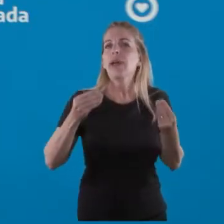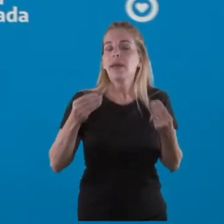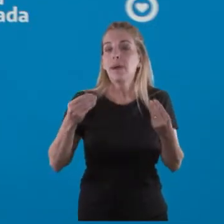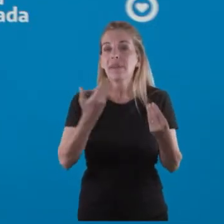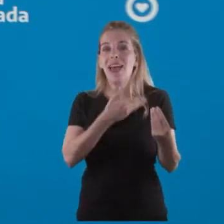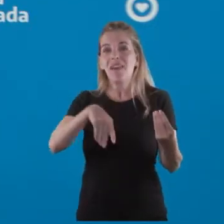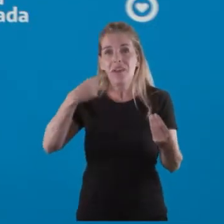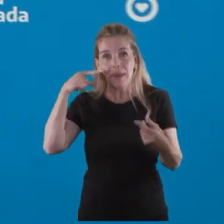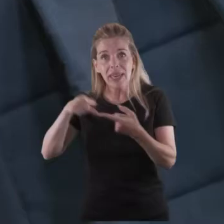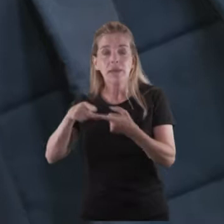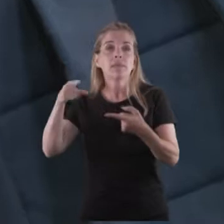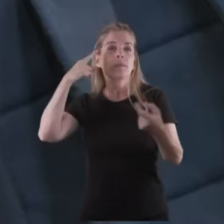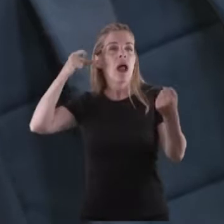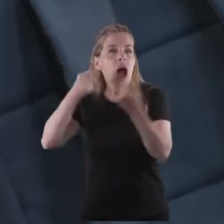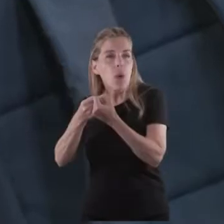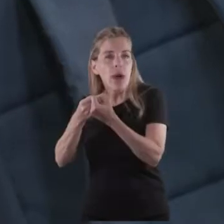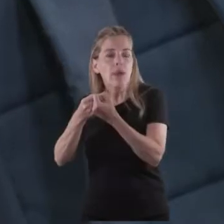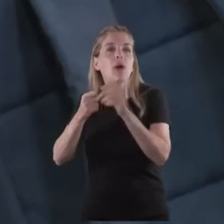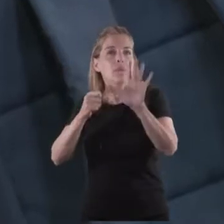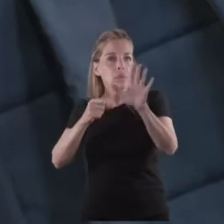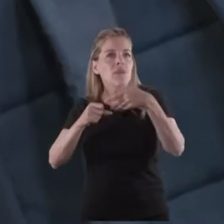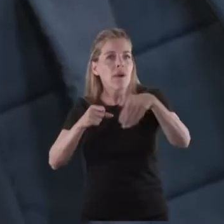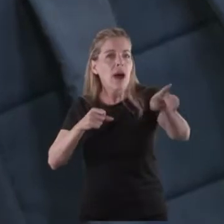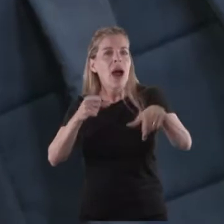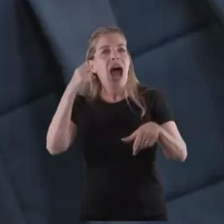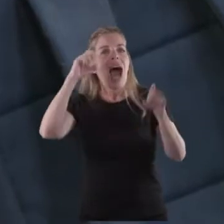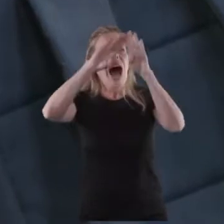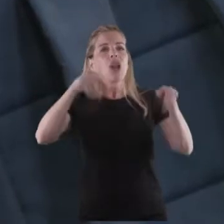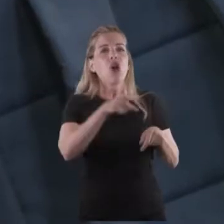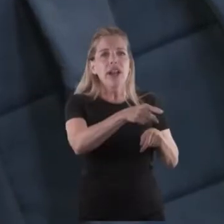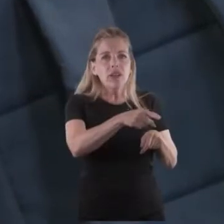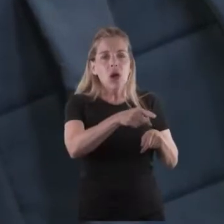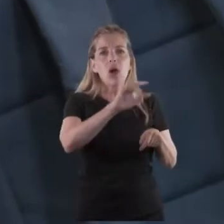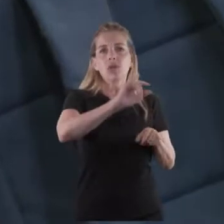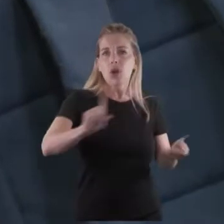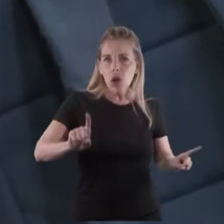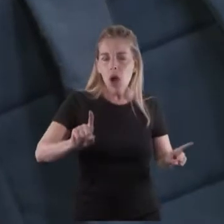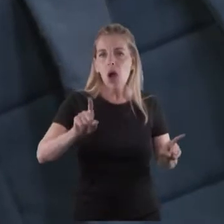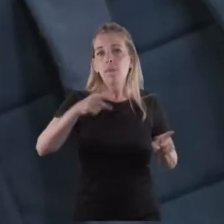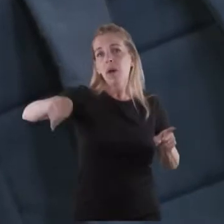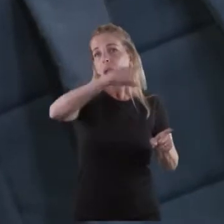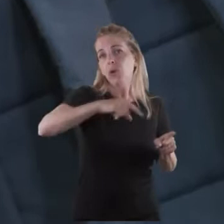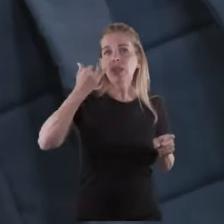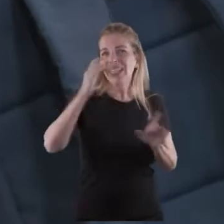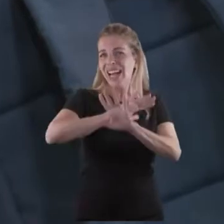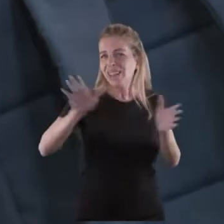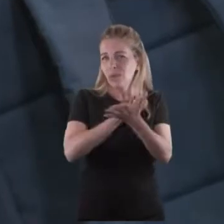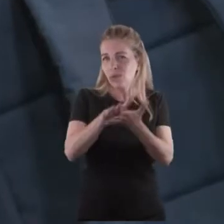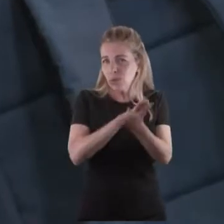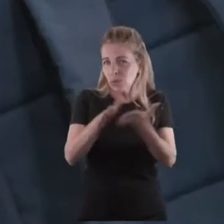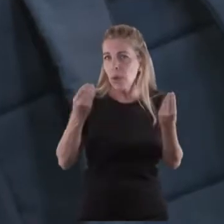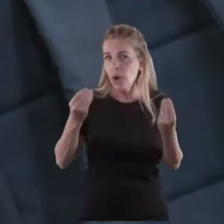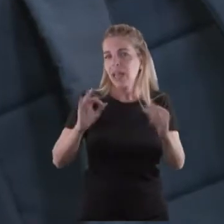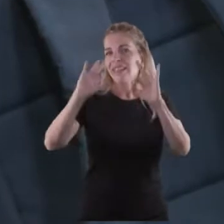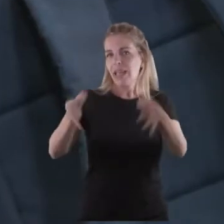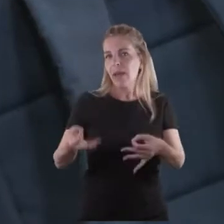el fondo monetario en el congreso quedó saldada para ustedes la discusión y todo el debate el enojo interno que hay en el